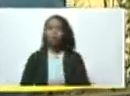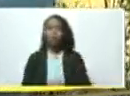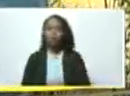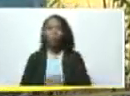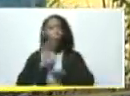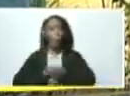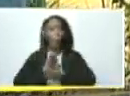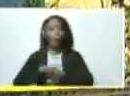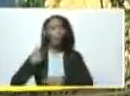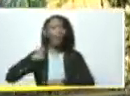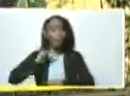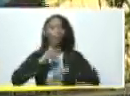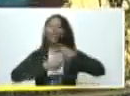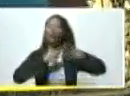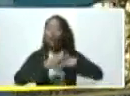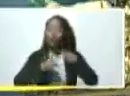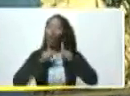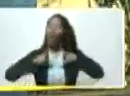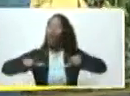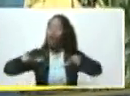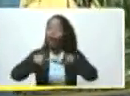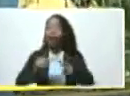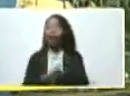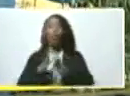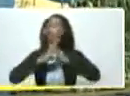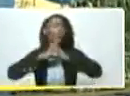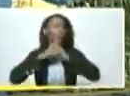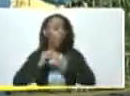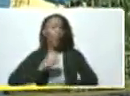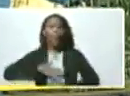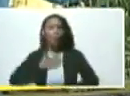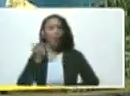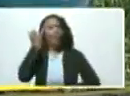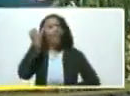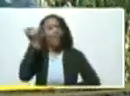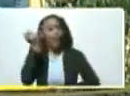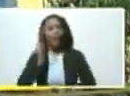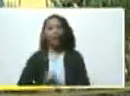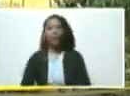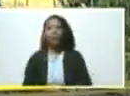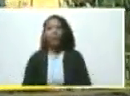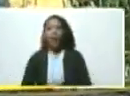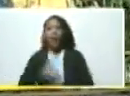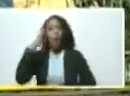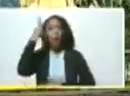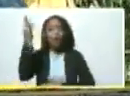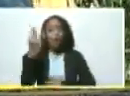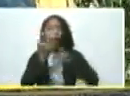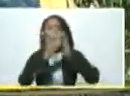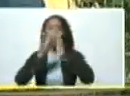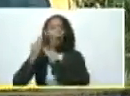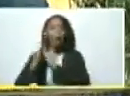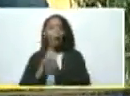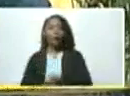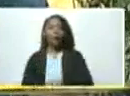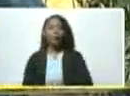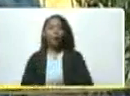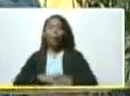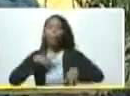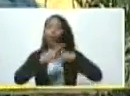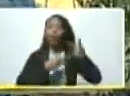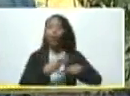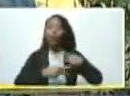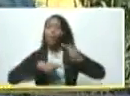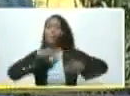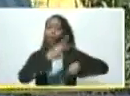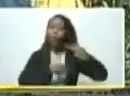Porque tenemos que producir en el local todo lo que se pueda. En los consejos comunales. Producir,